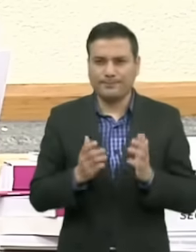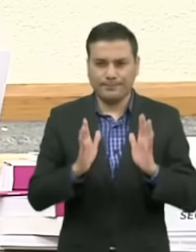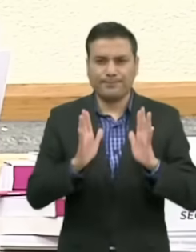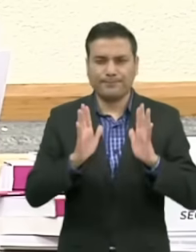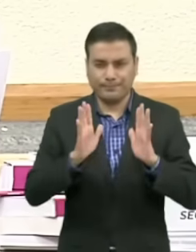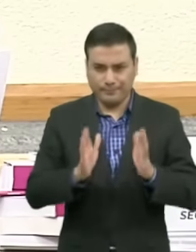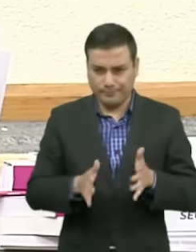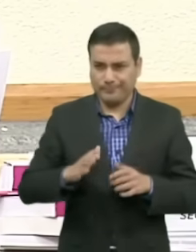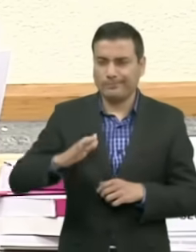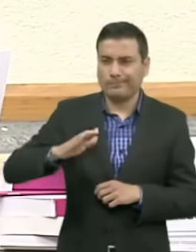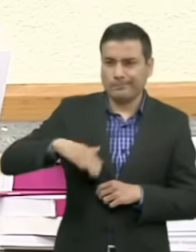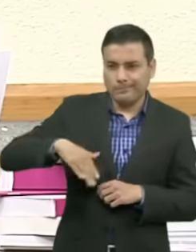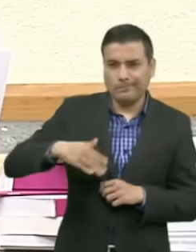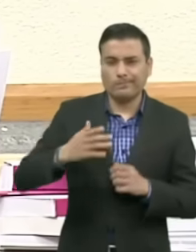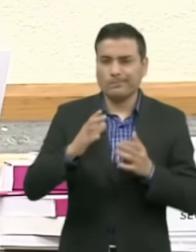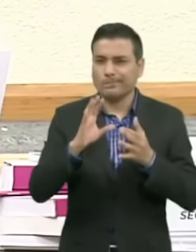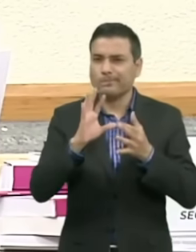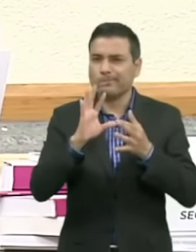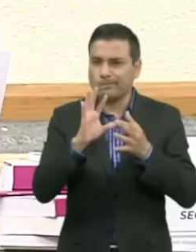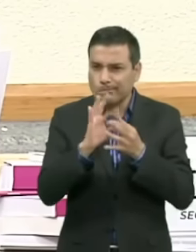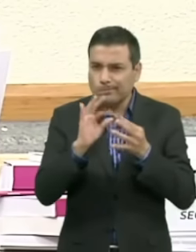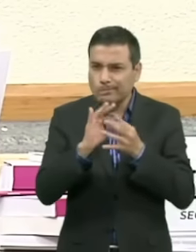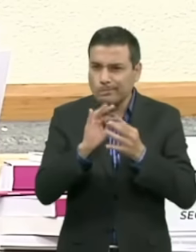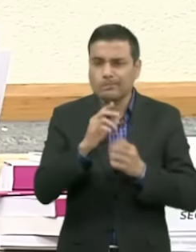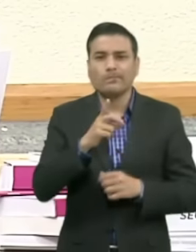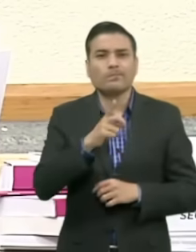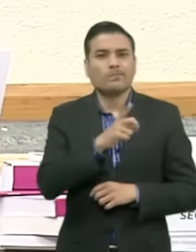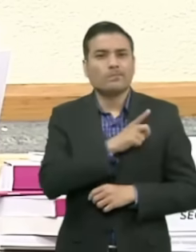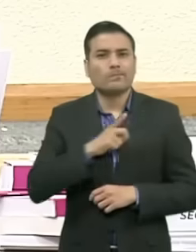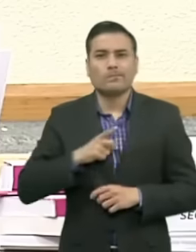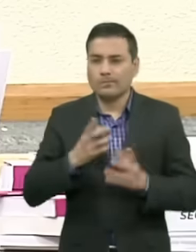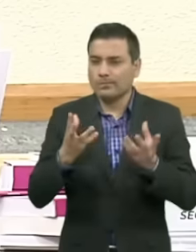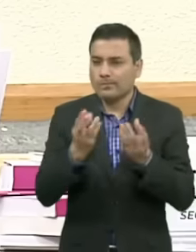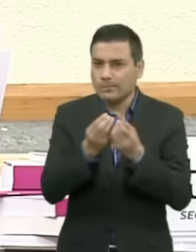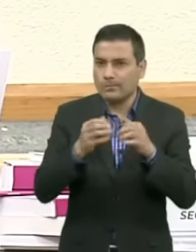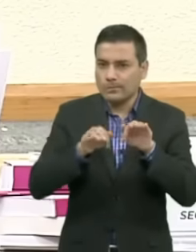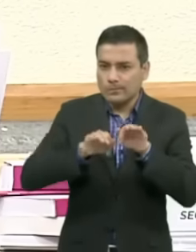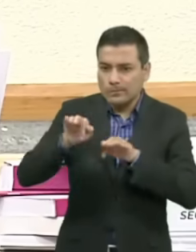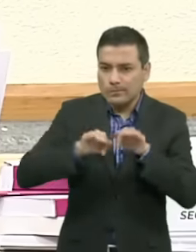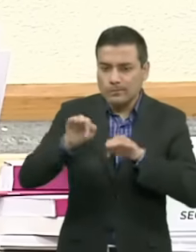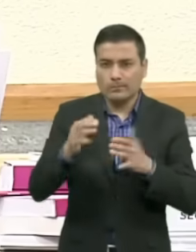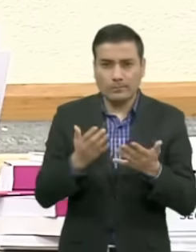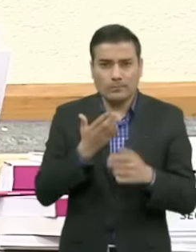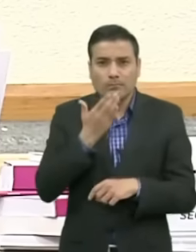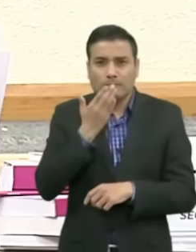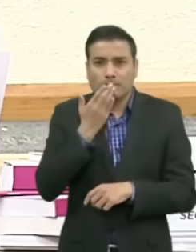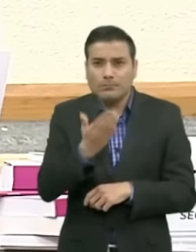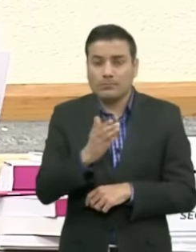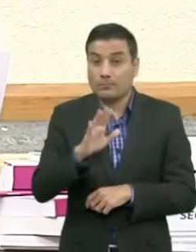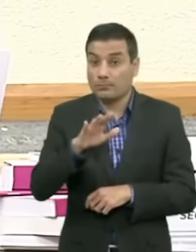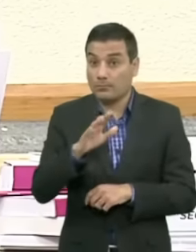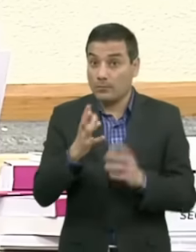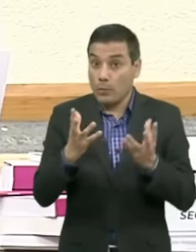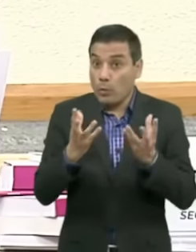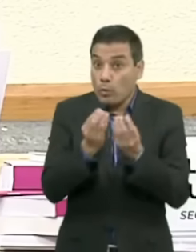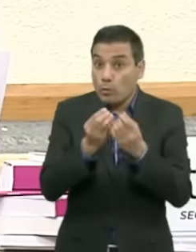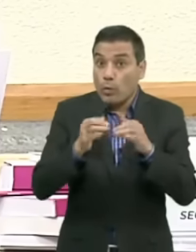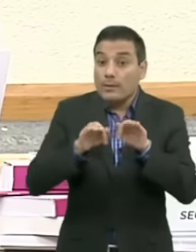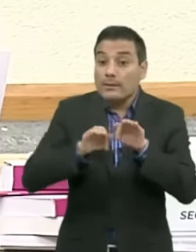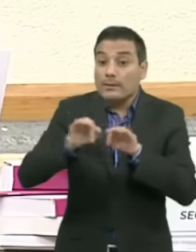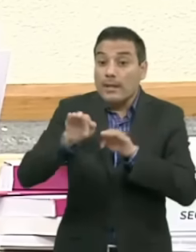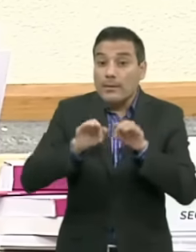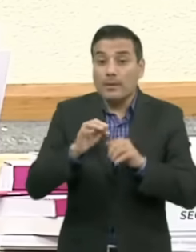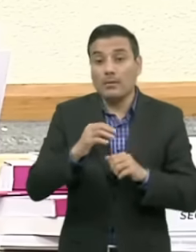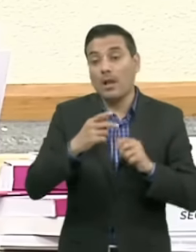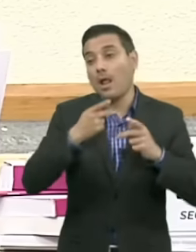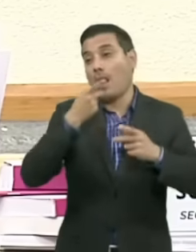disertaciones magistrales sobre la colegialidad, pero también entiendo que la colegialidad no solo es discurso, también